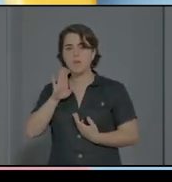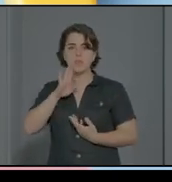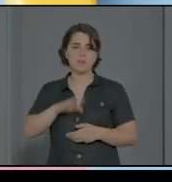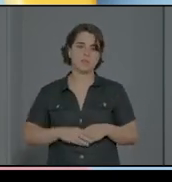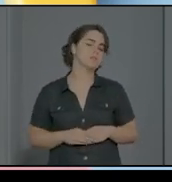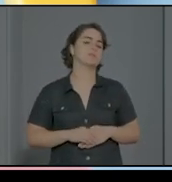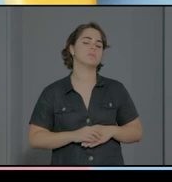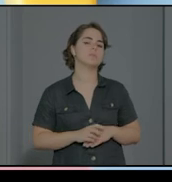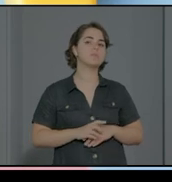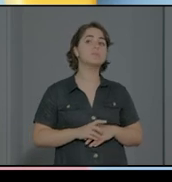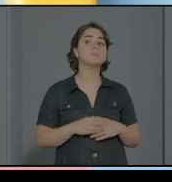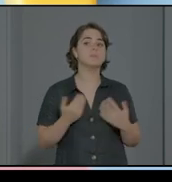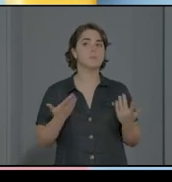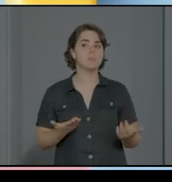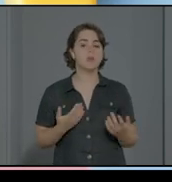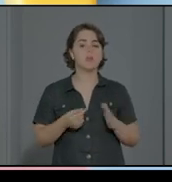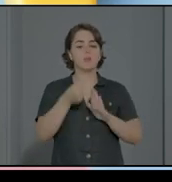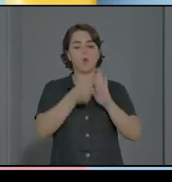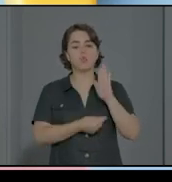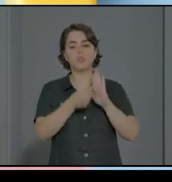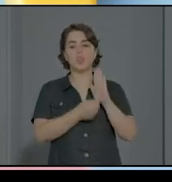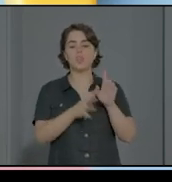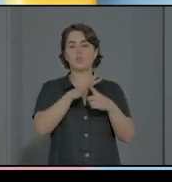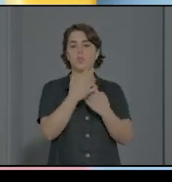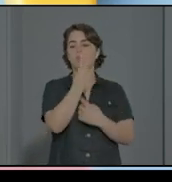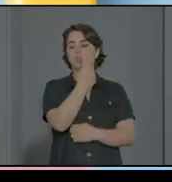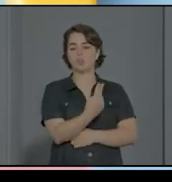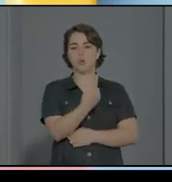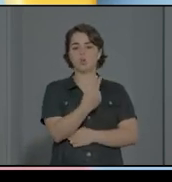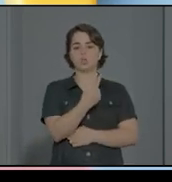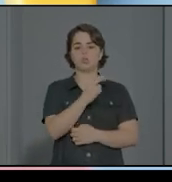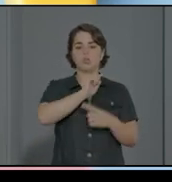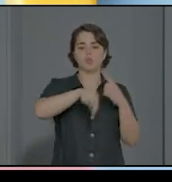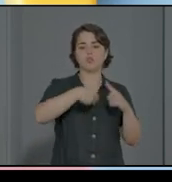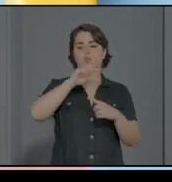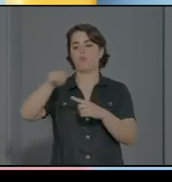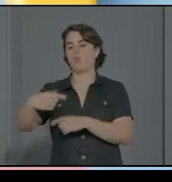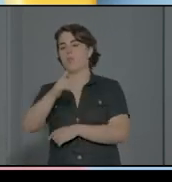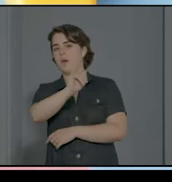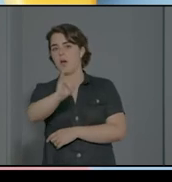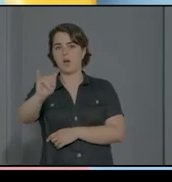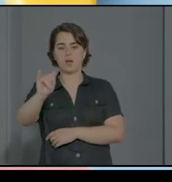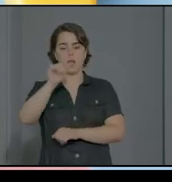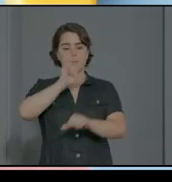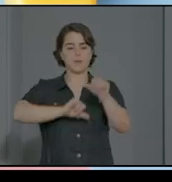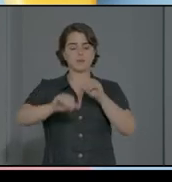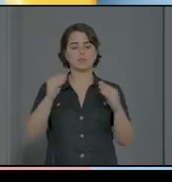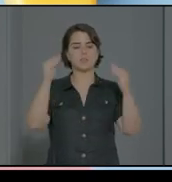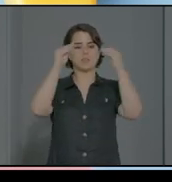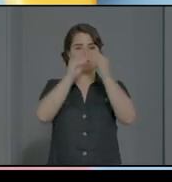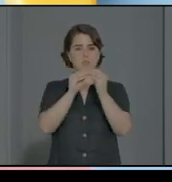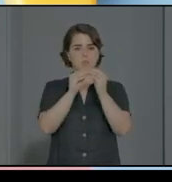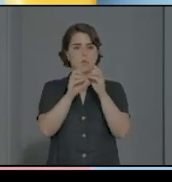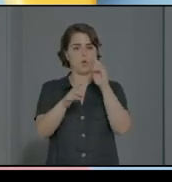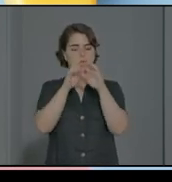Estas dos condiciones, ambas tienen un efecto sobre la sincronía. Para resumir un poco lo que hemos